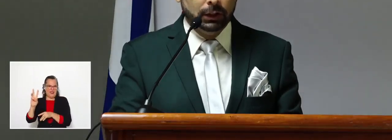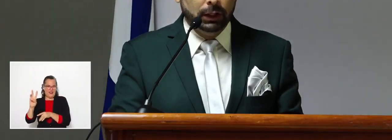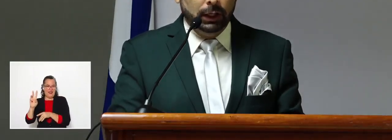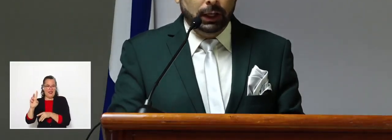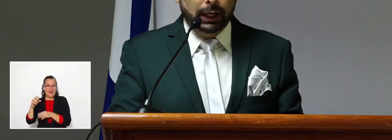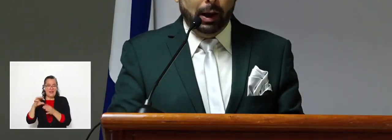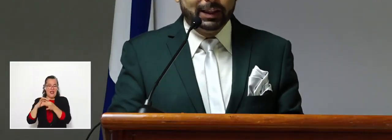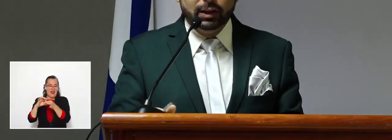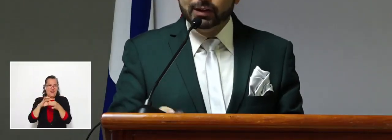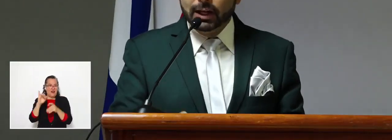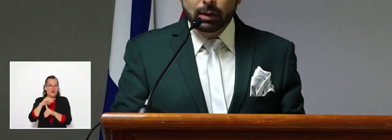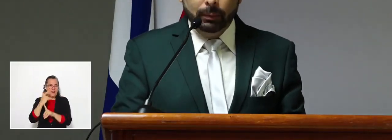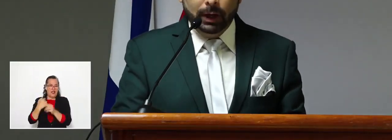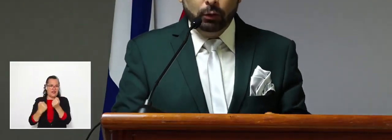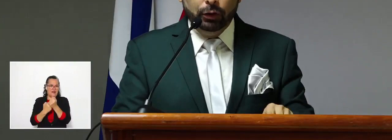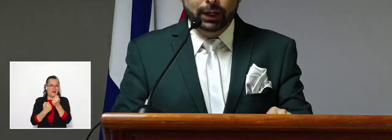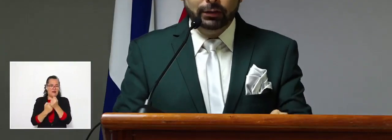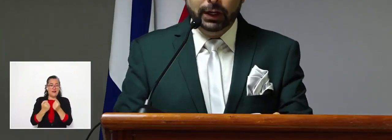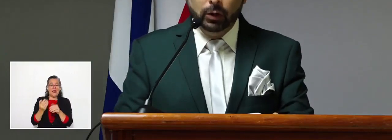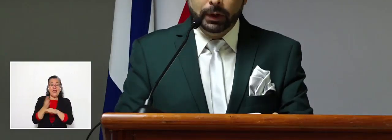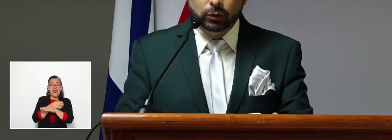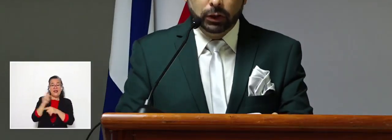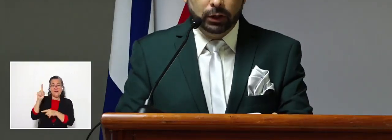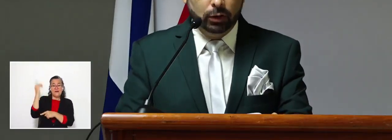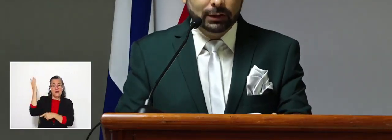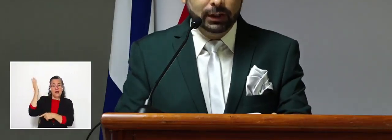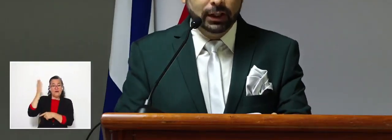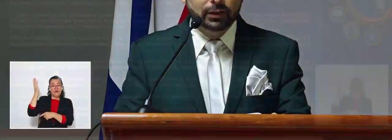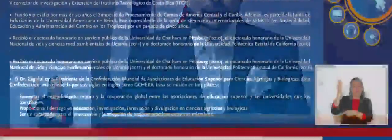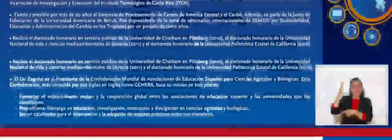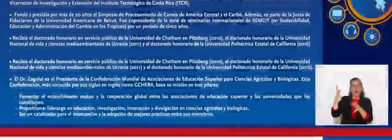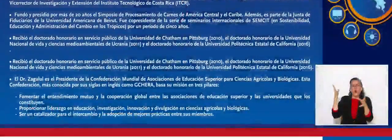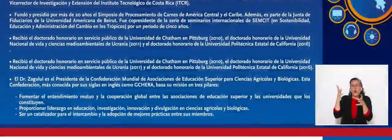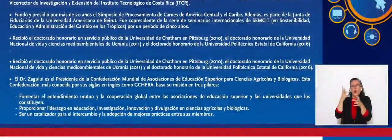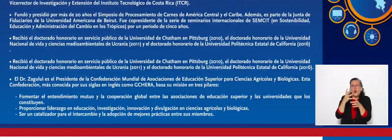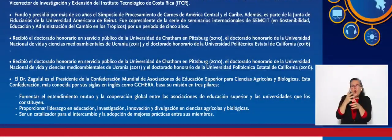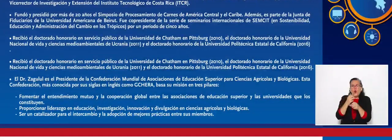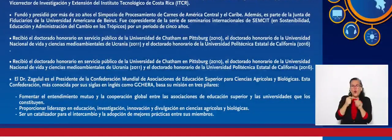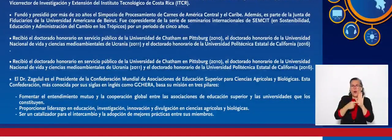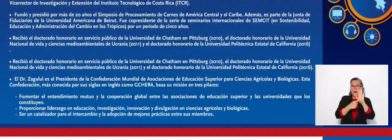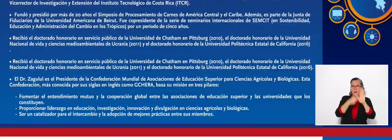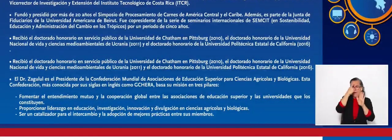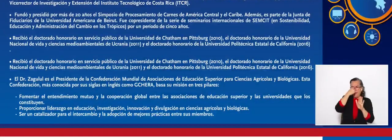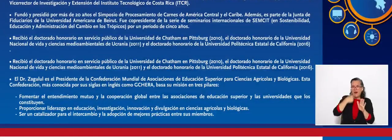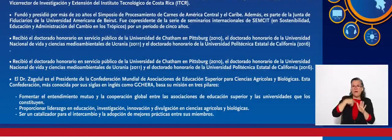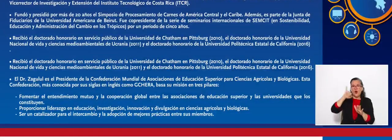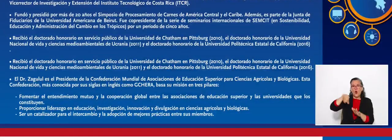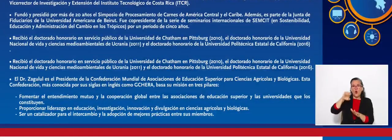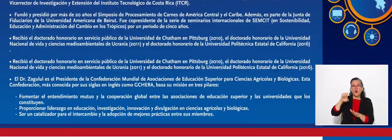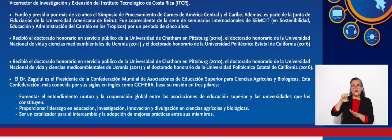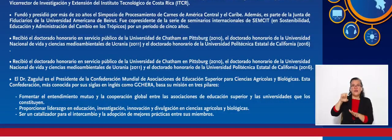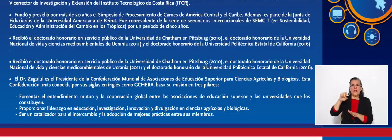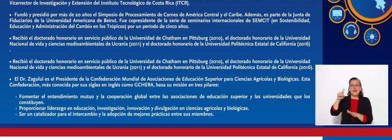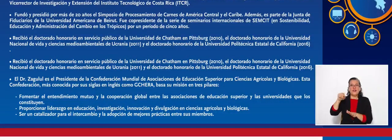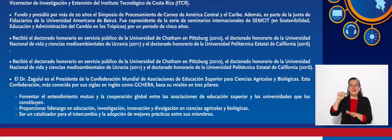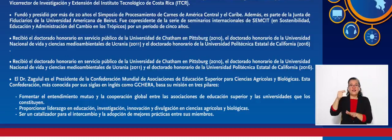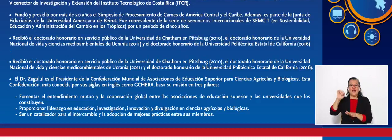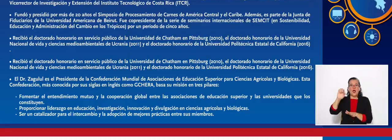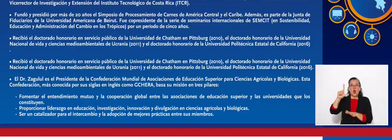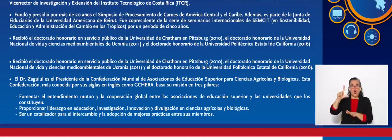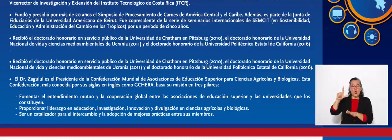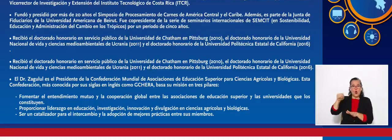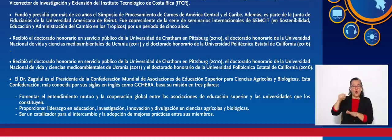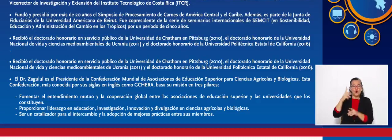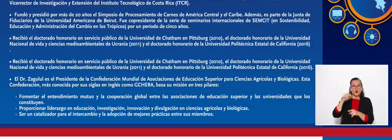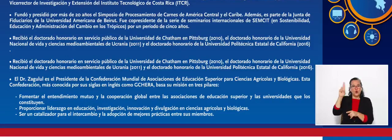sociales. Antes de pasar a la primera conferencia, leo para ustedes una síntesis del destacado perfil del doctor José Saglú Leslón. Es rector emérito